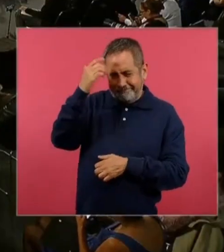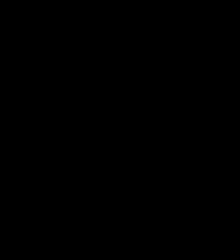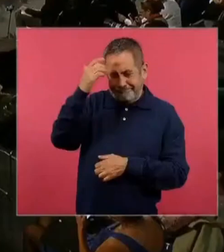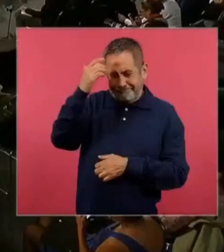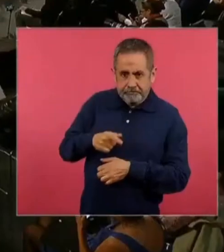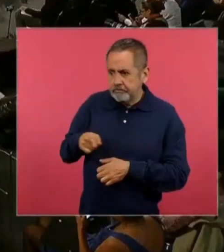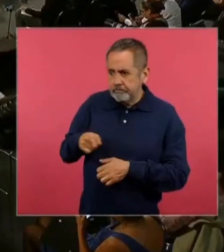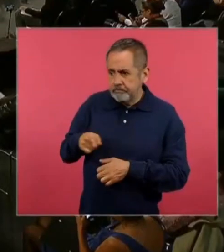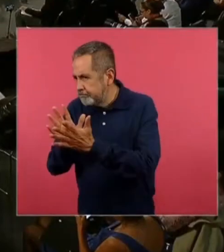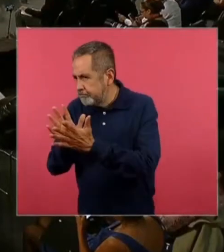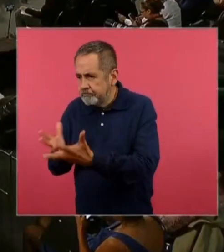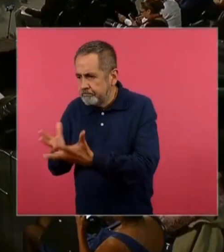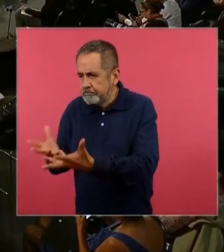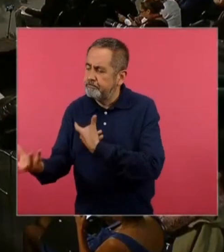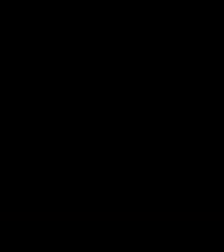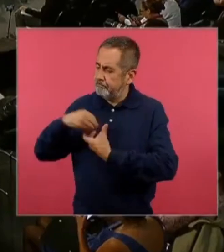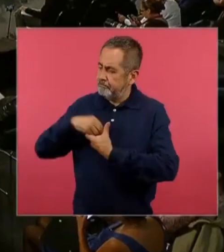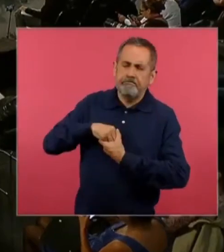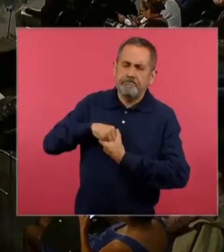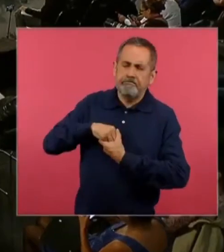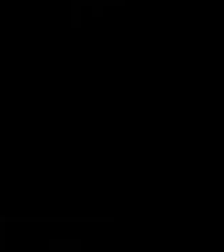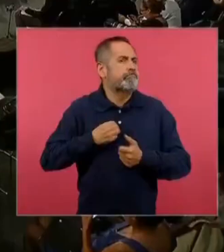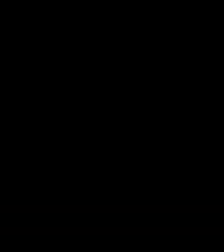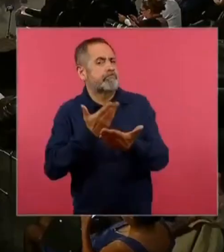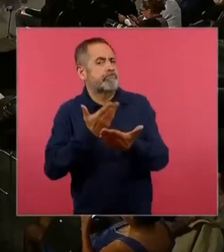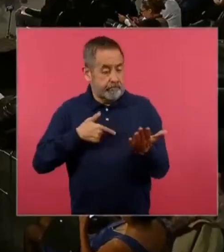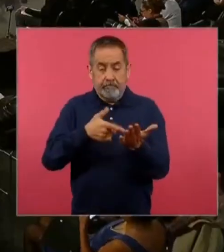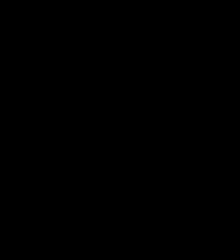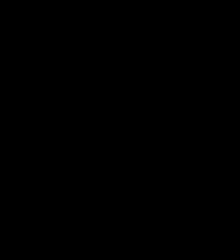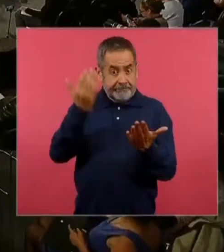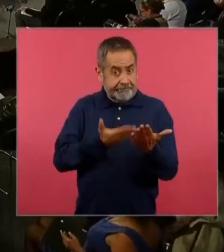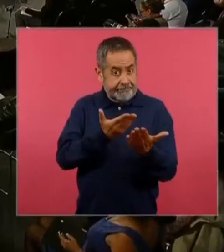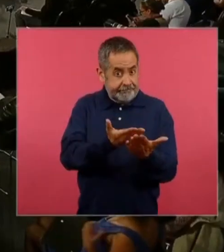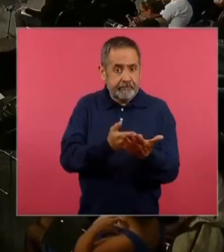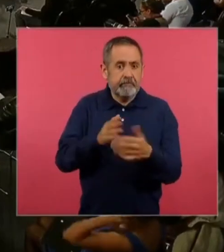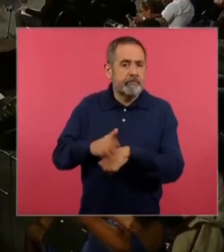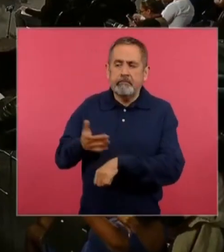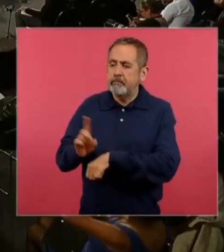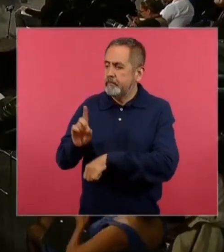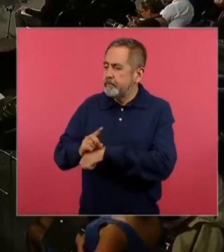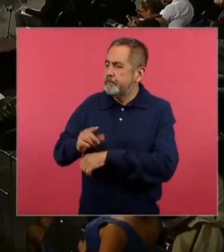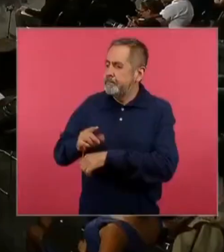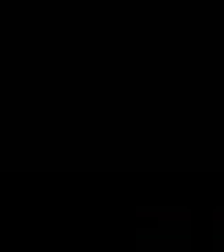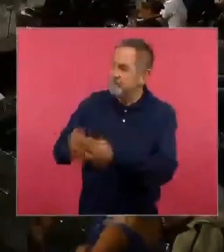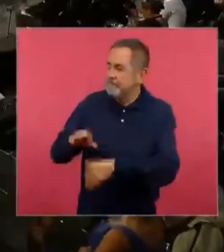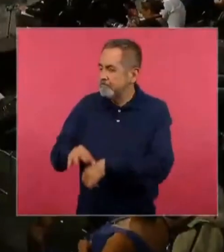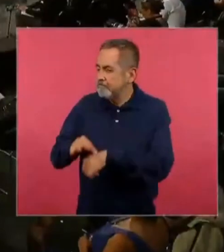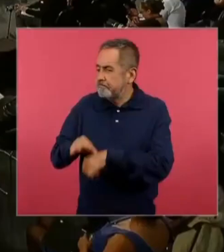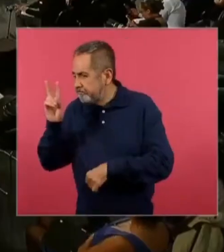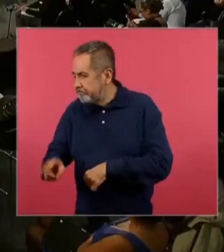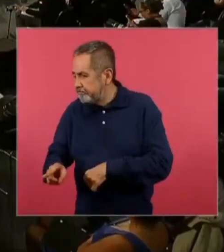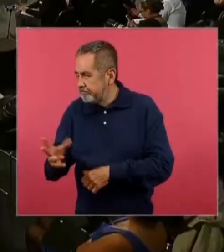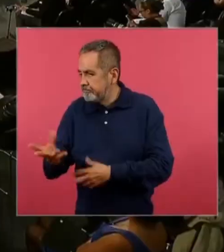allá fueron ellos también junto conmigo. Estas ideas son de ellos porque es lo que vivimos en el día a día.